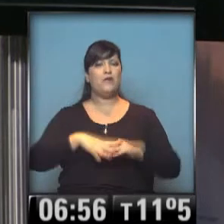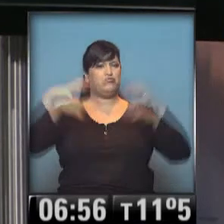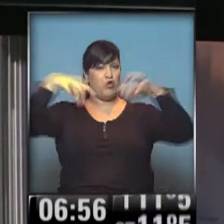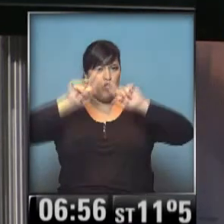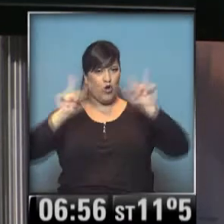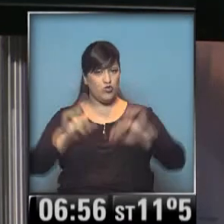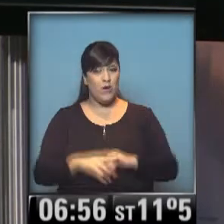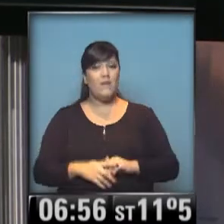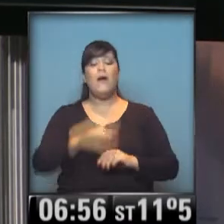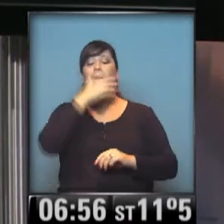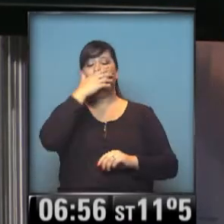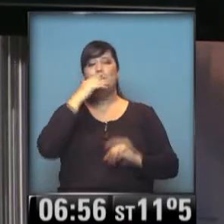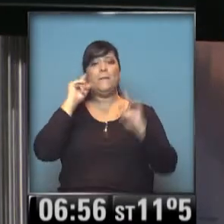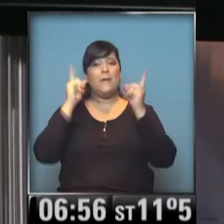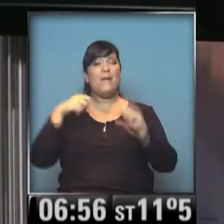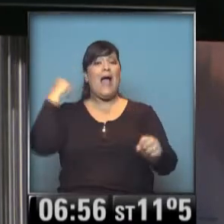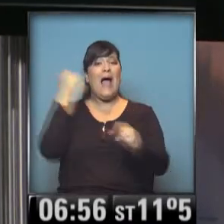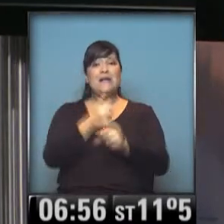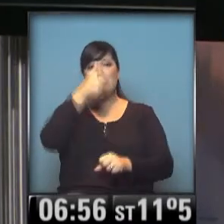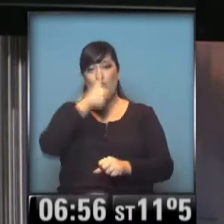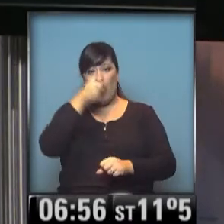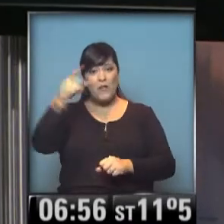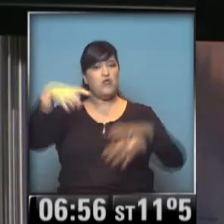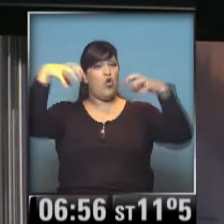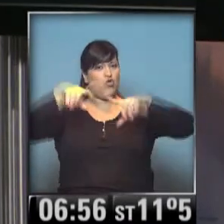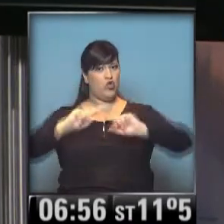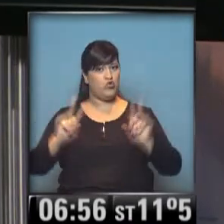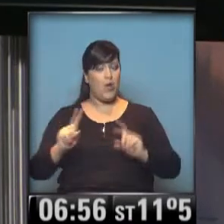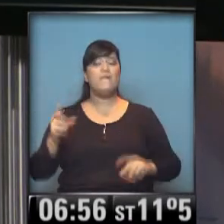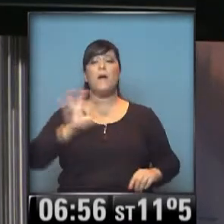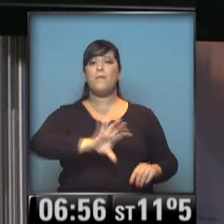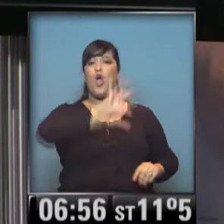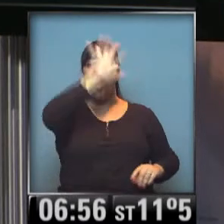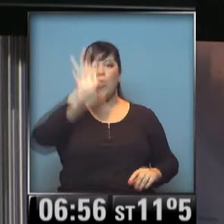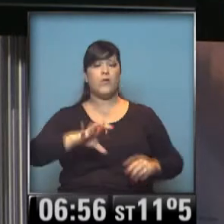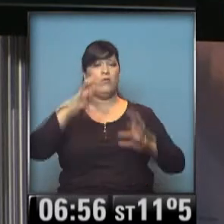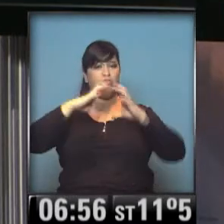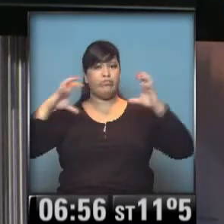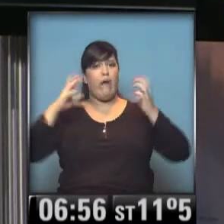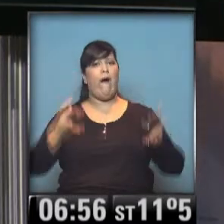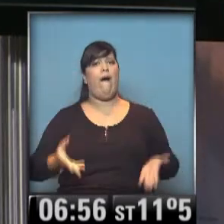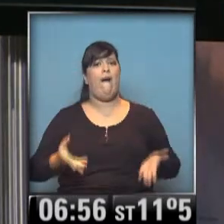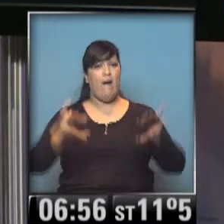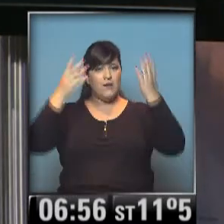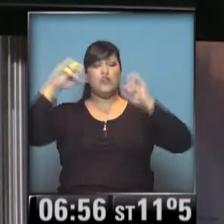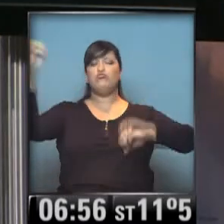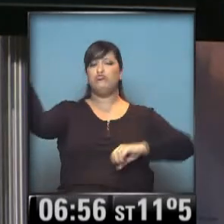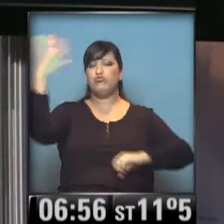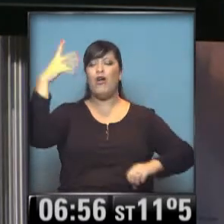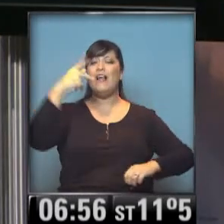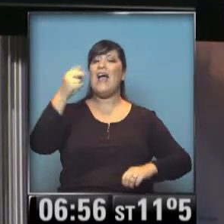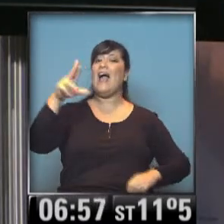llueve, incluso hasta el domingo. En el resto del país, alta presión atmosférica, mucho sol.